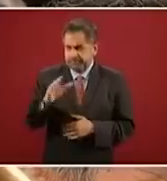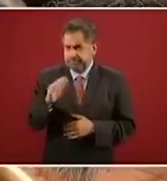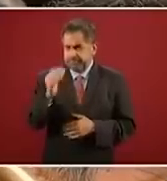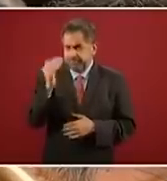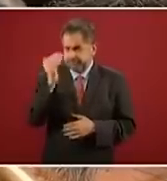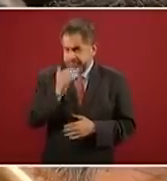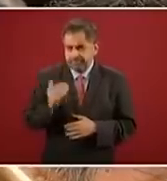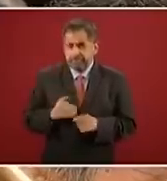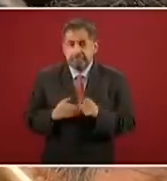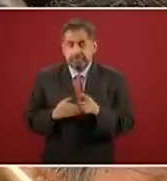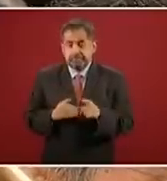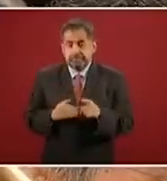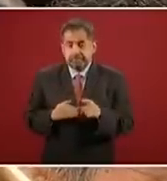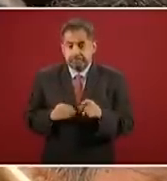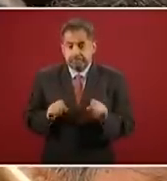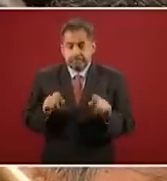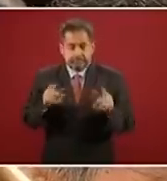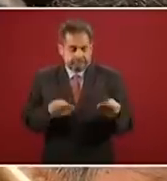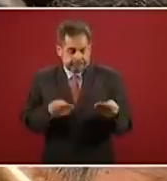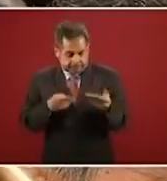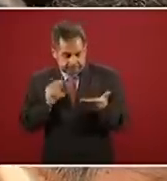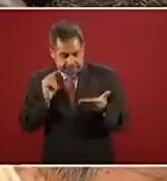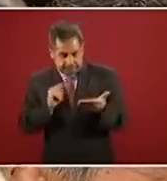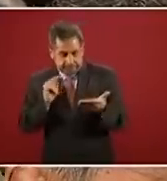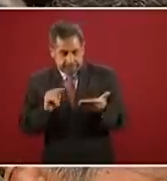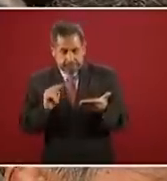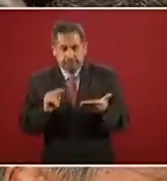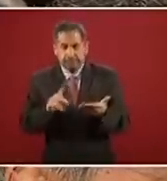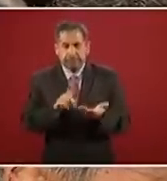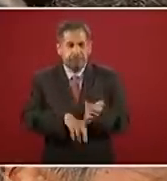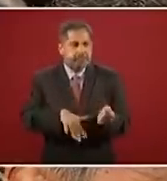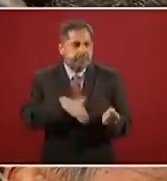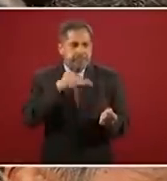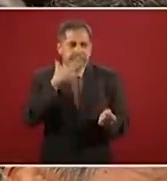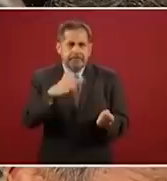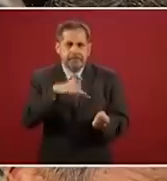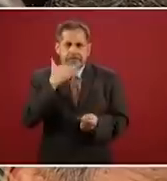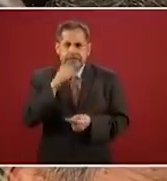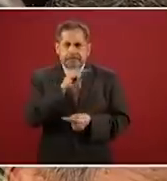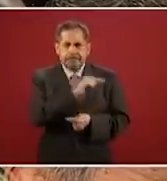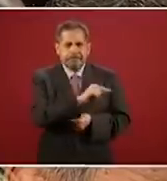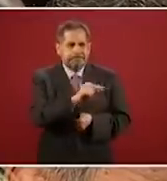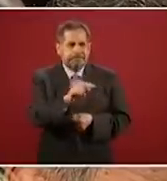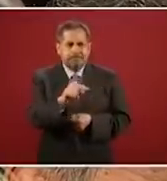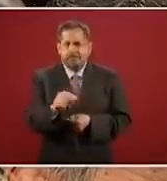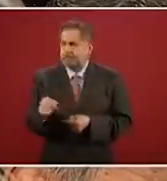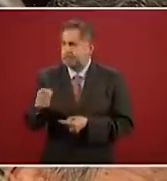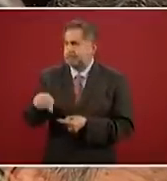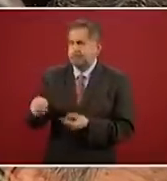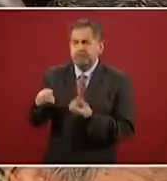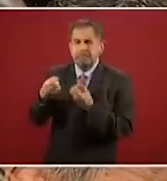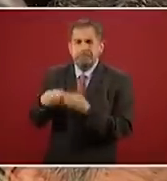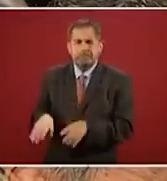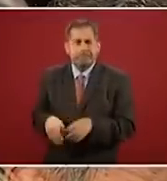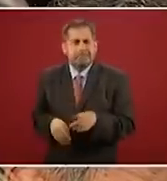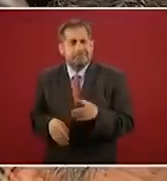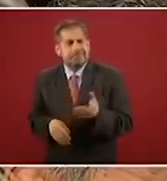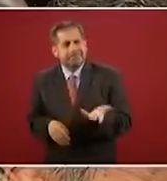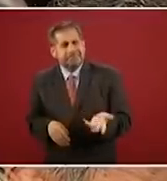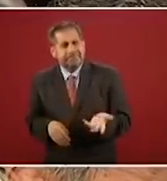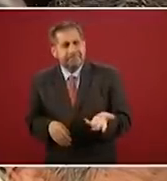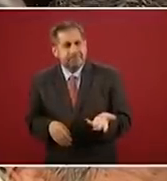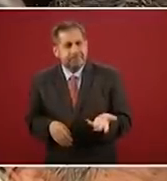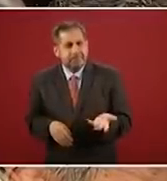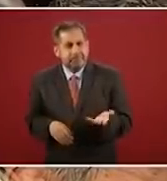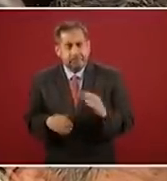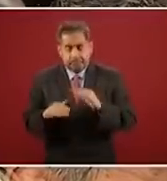están llegando, profesor, de fraudes contra los mexicanos, despojos. Y bueno, nos